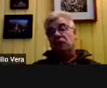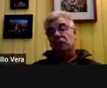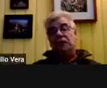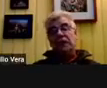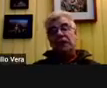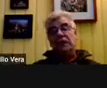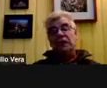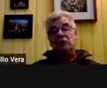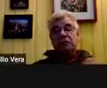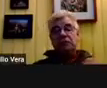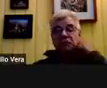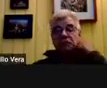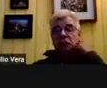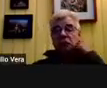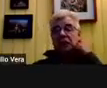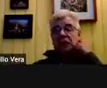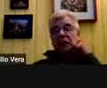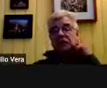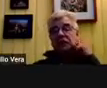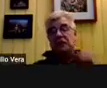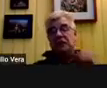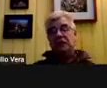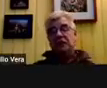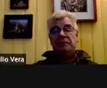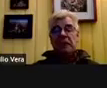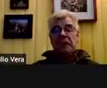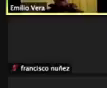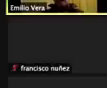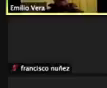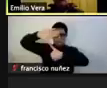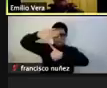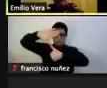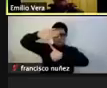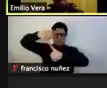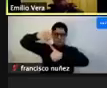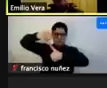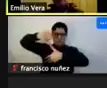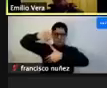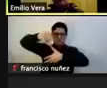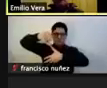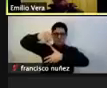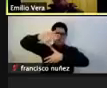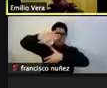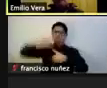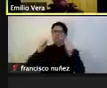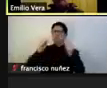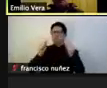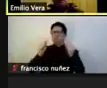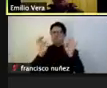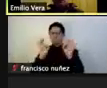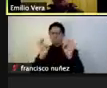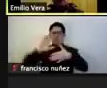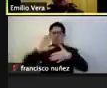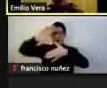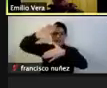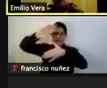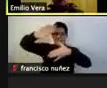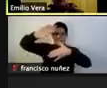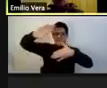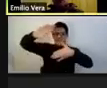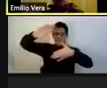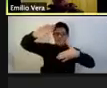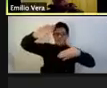África, etc. Y muestra en medio de los océanos estas estructuras más bien